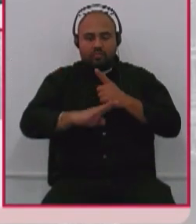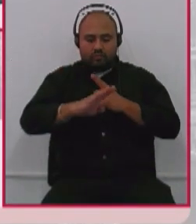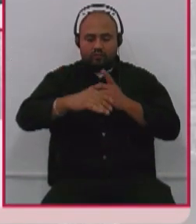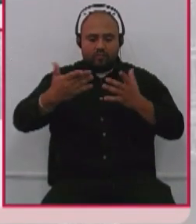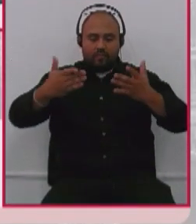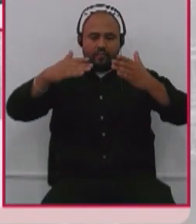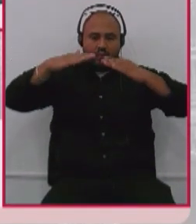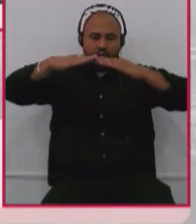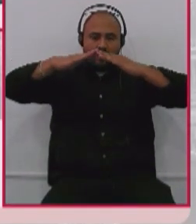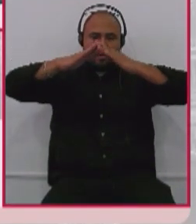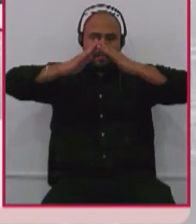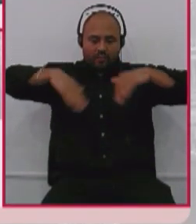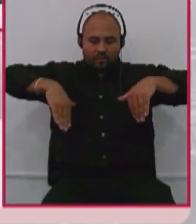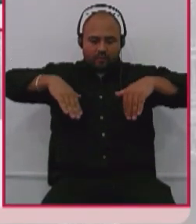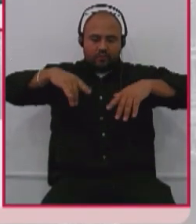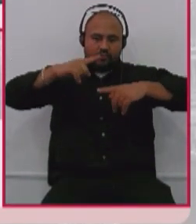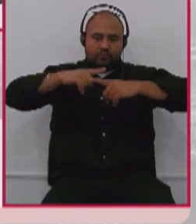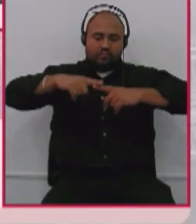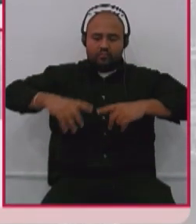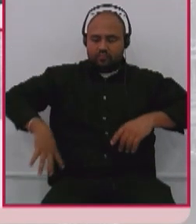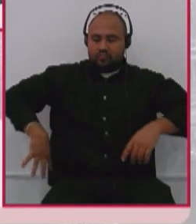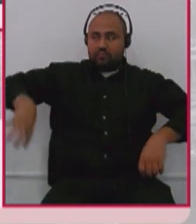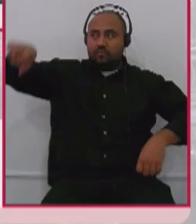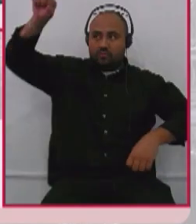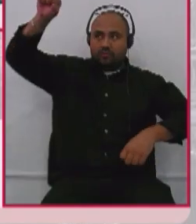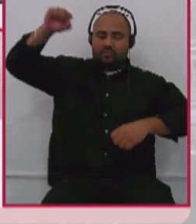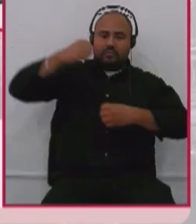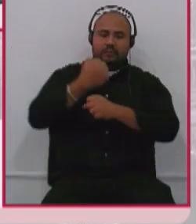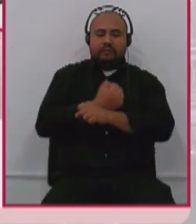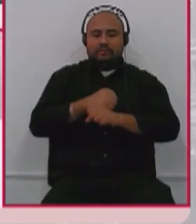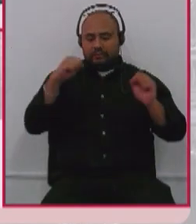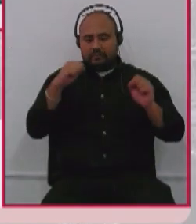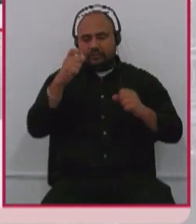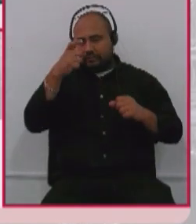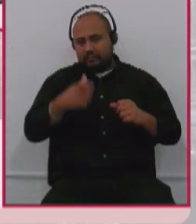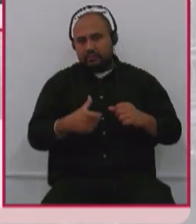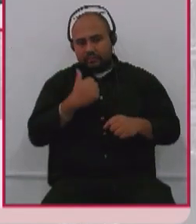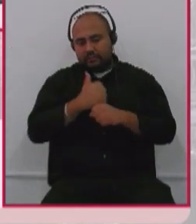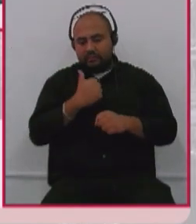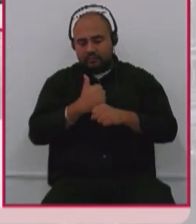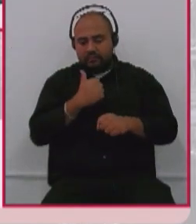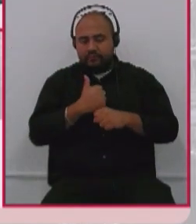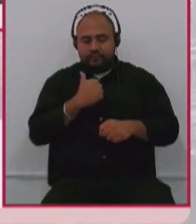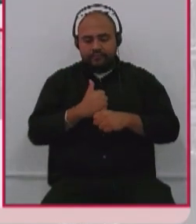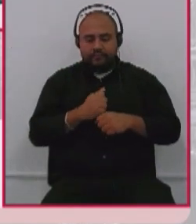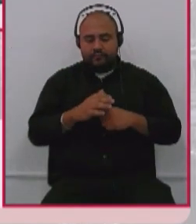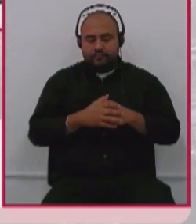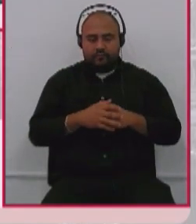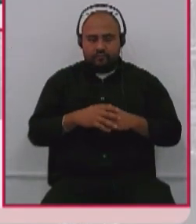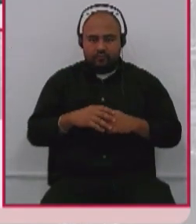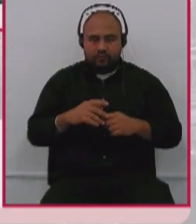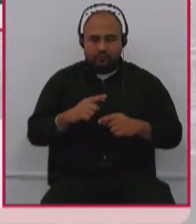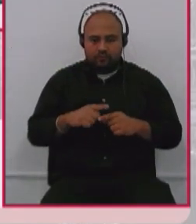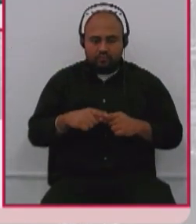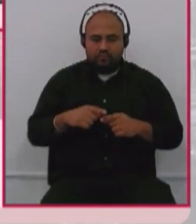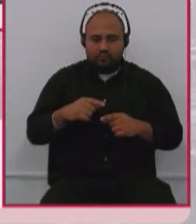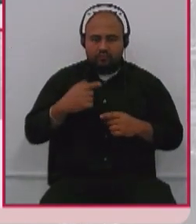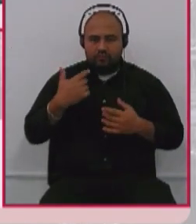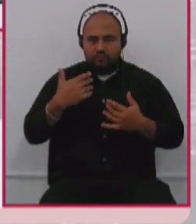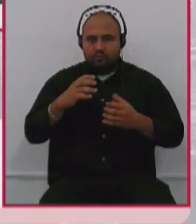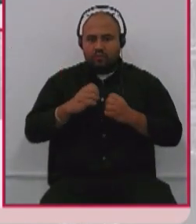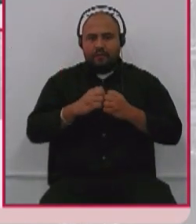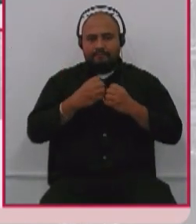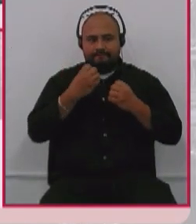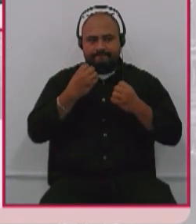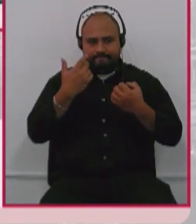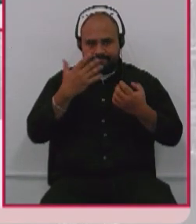inyección. También se restringió el ingreso a toda persona no esencialmente operativa y se establecieron muchos protocolos de seguridad